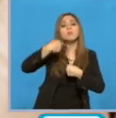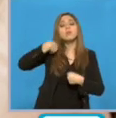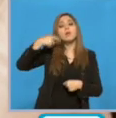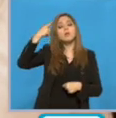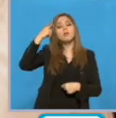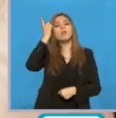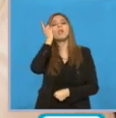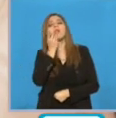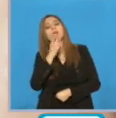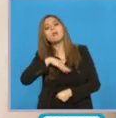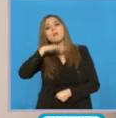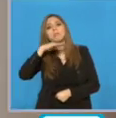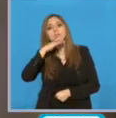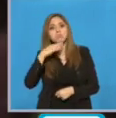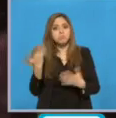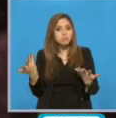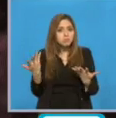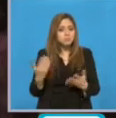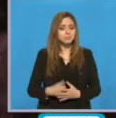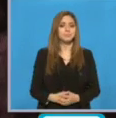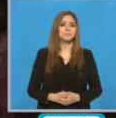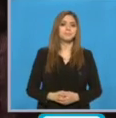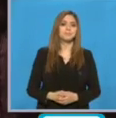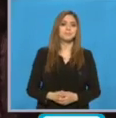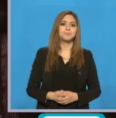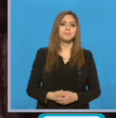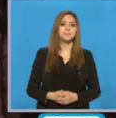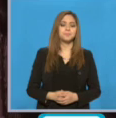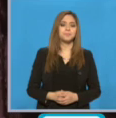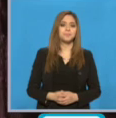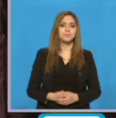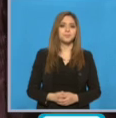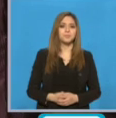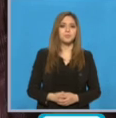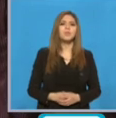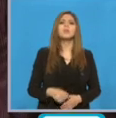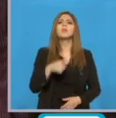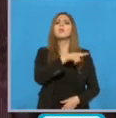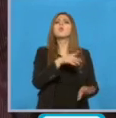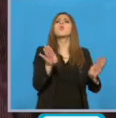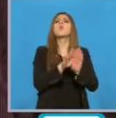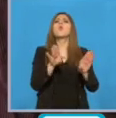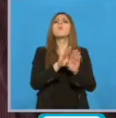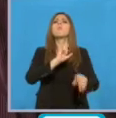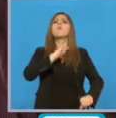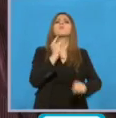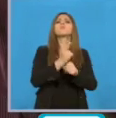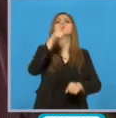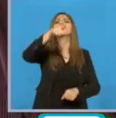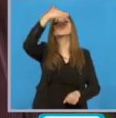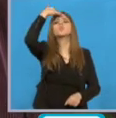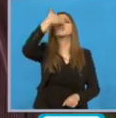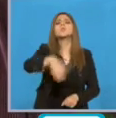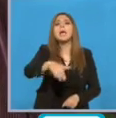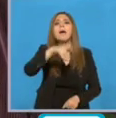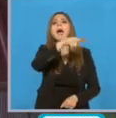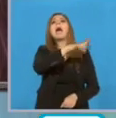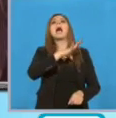persona lo hizo en forma inconsciente. No. Oye, ¿y cómo lo diagnosticas? Eso ¿Cómo es- se puede sí.